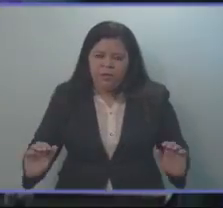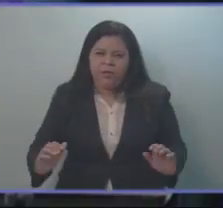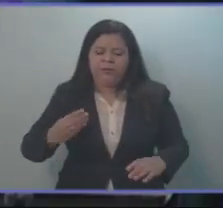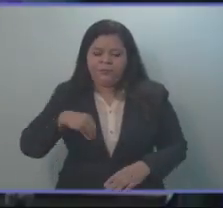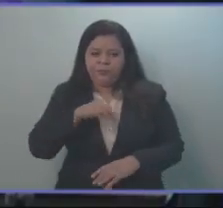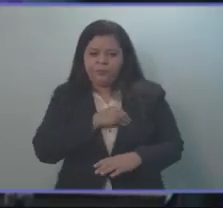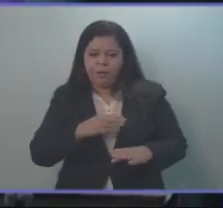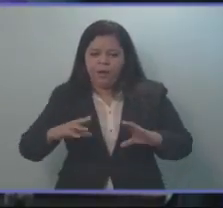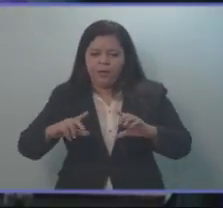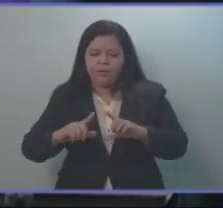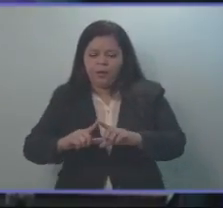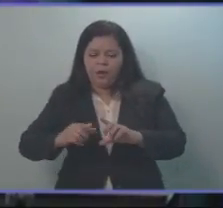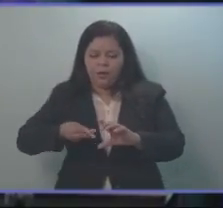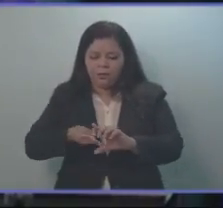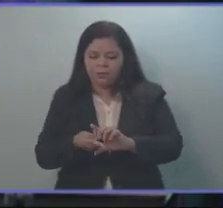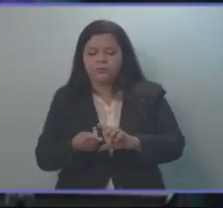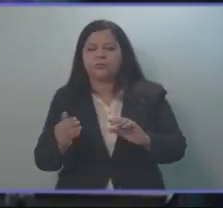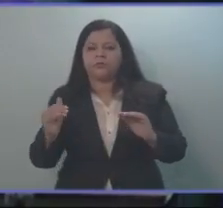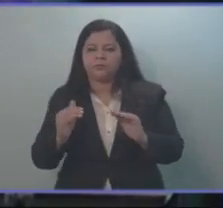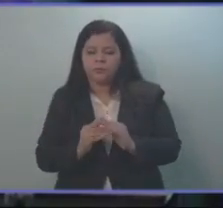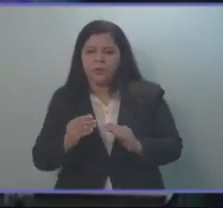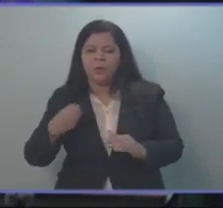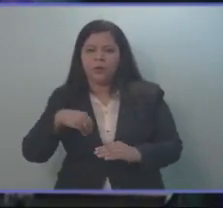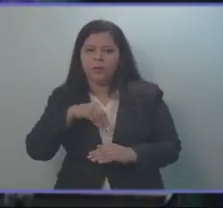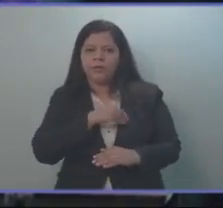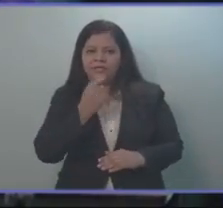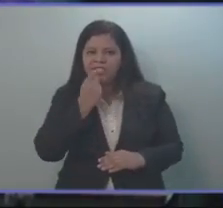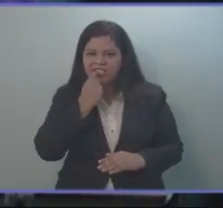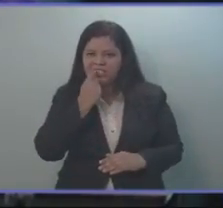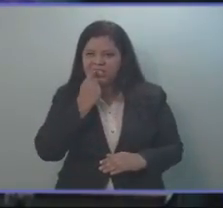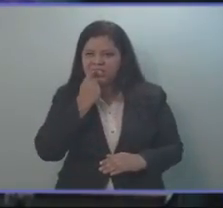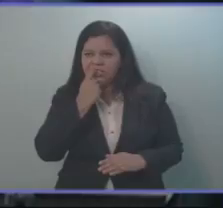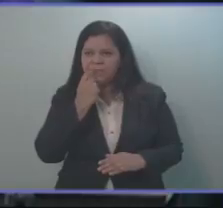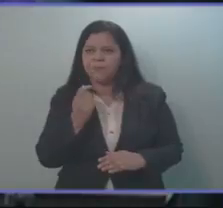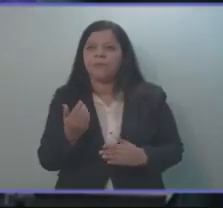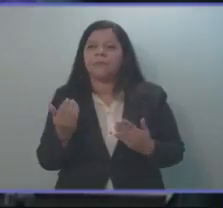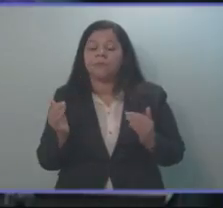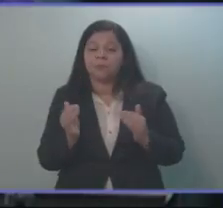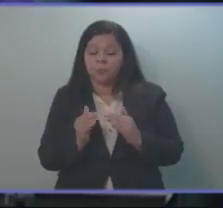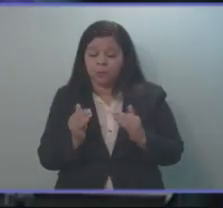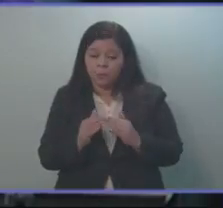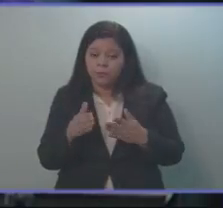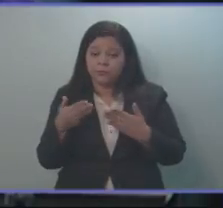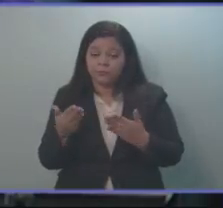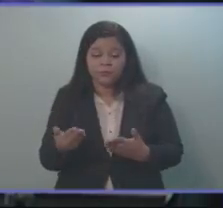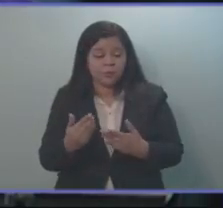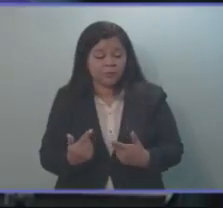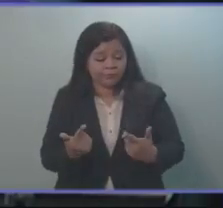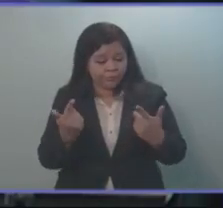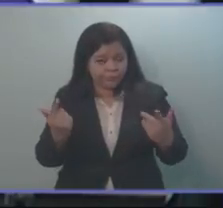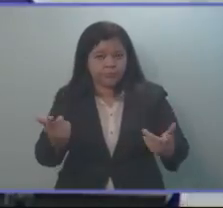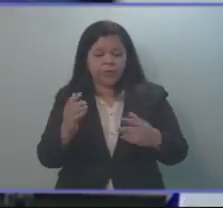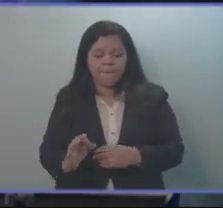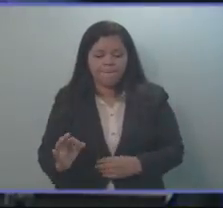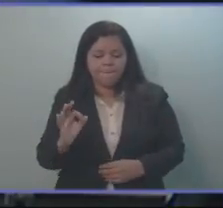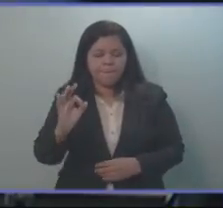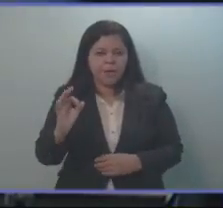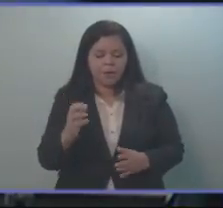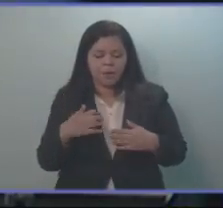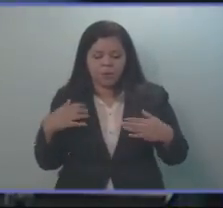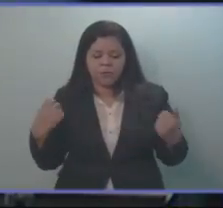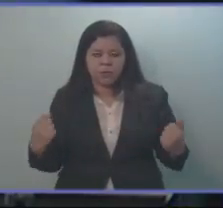ginecólogos, incluyendo atención odontológica, contribuyendo con esto grandemente a mejorar la